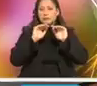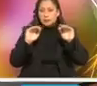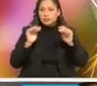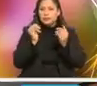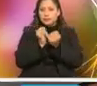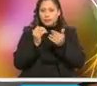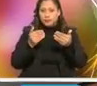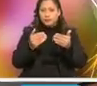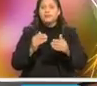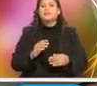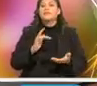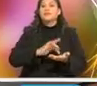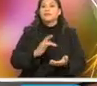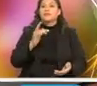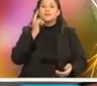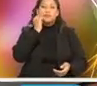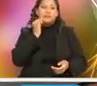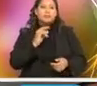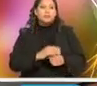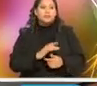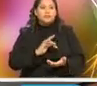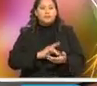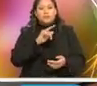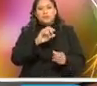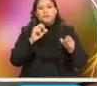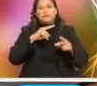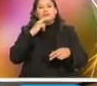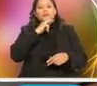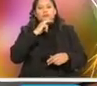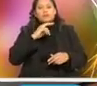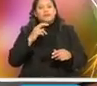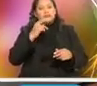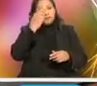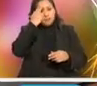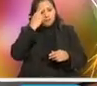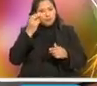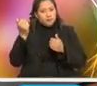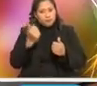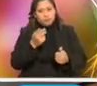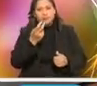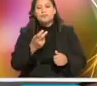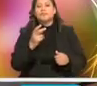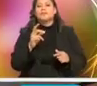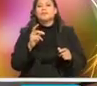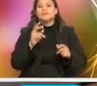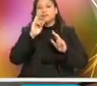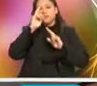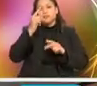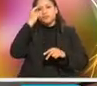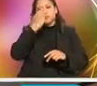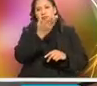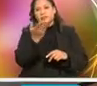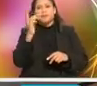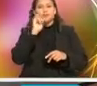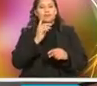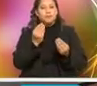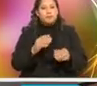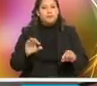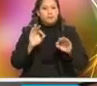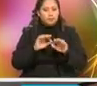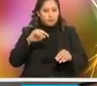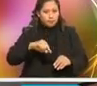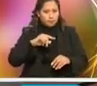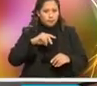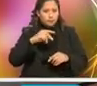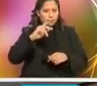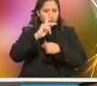Ángel Deza, pues, muchísimas gracias, Enrique. No, hombre, gracias a ti. Nos vemos pronto. Por recordarnos y traernos este pequeño homenaje para estas mujeres tan importantes aquí